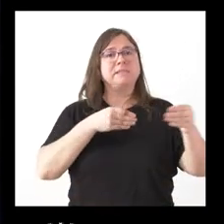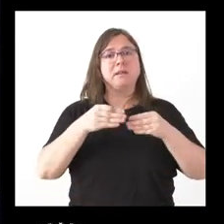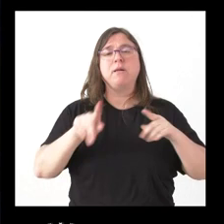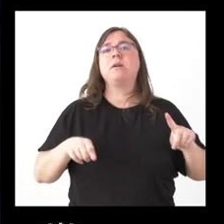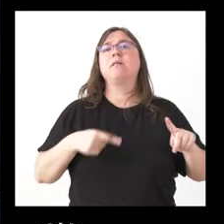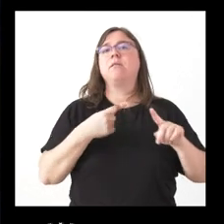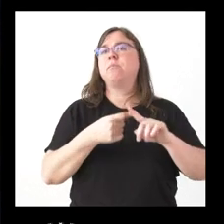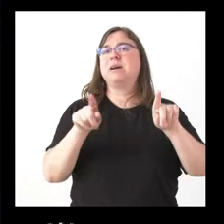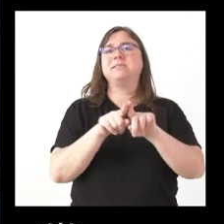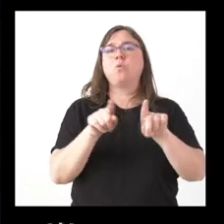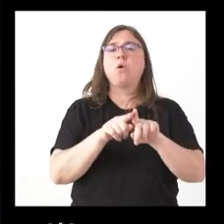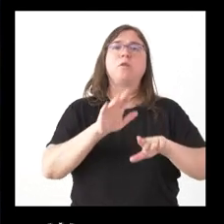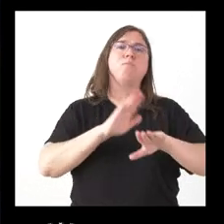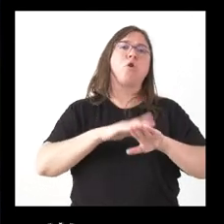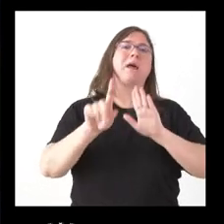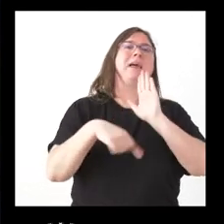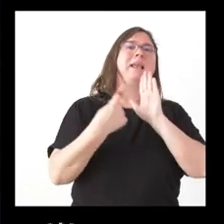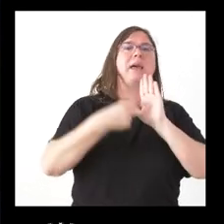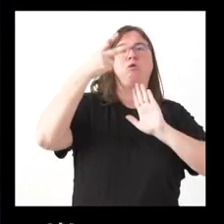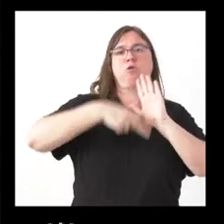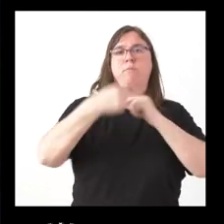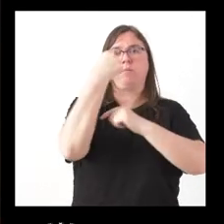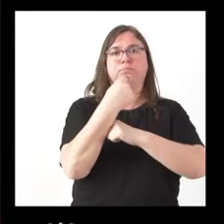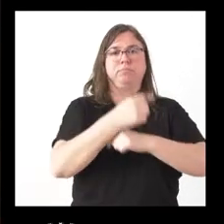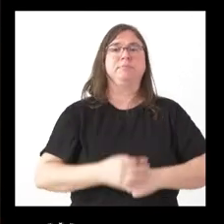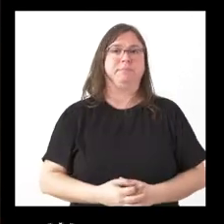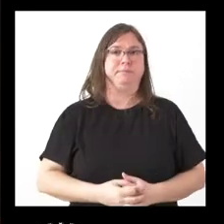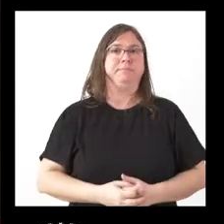de los cauces que la Norma y la ley nos establecen